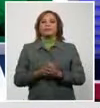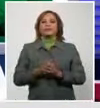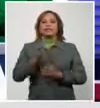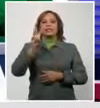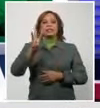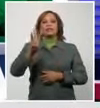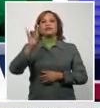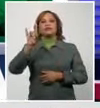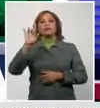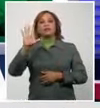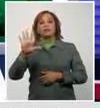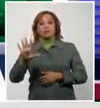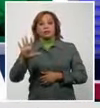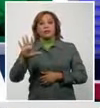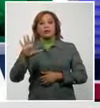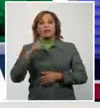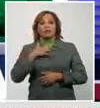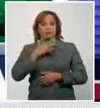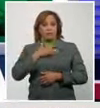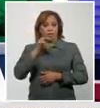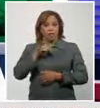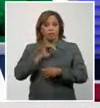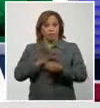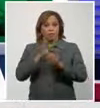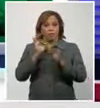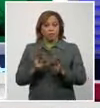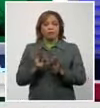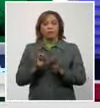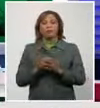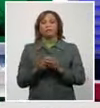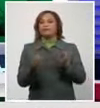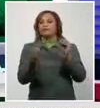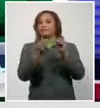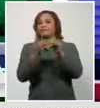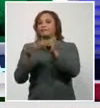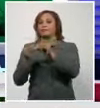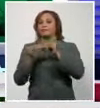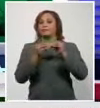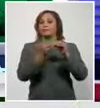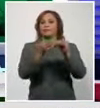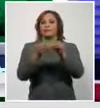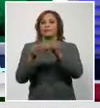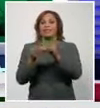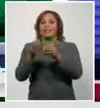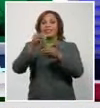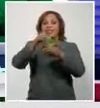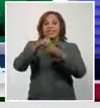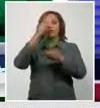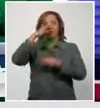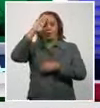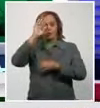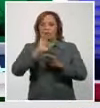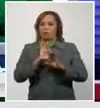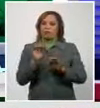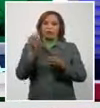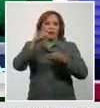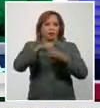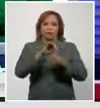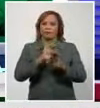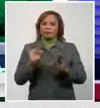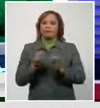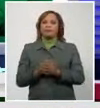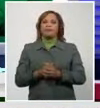395 fueron autóctonos, o sea, de transmisión en nuestro país, vinculado, como vamos